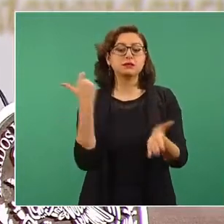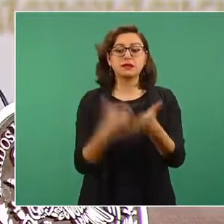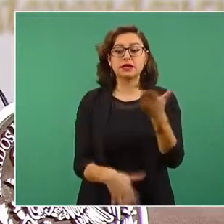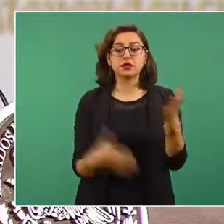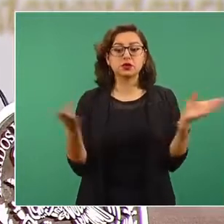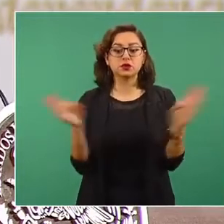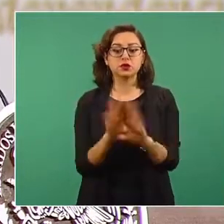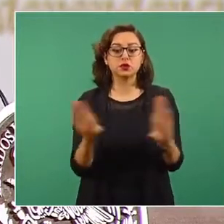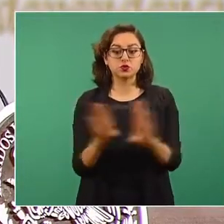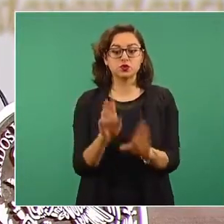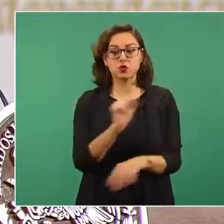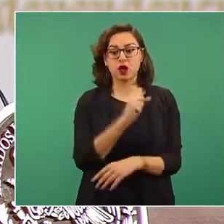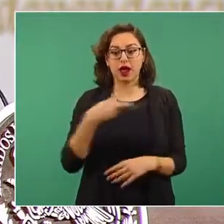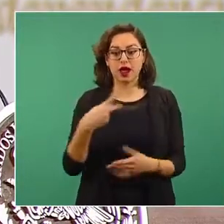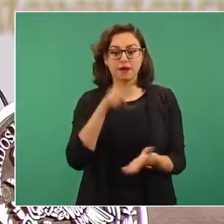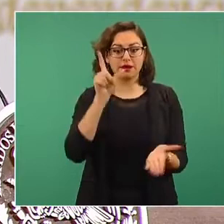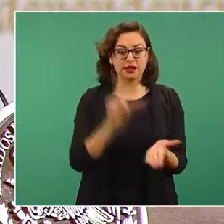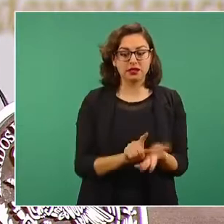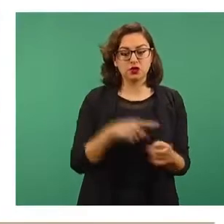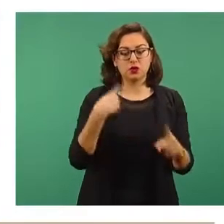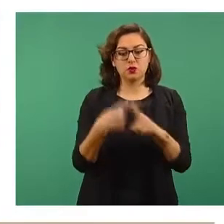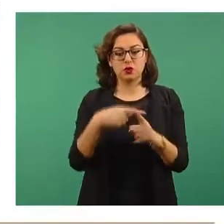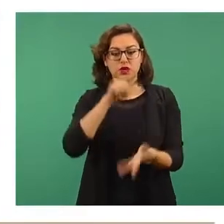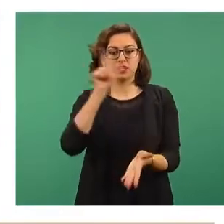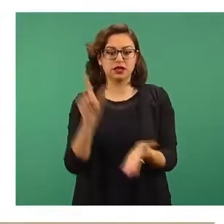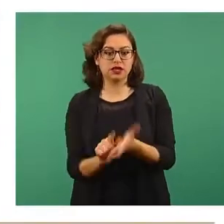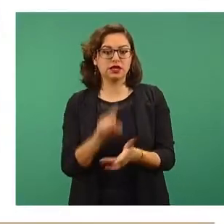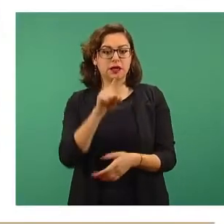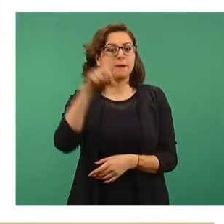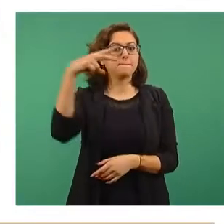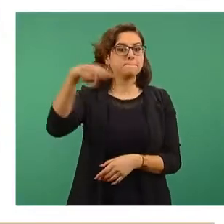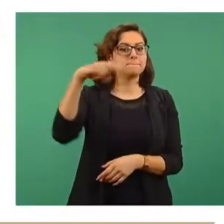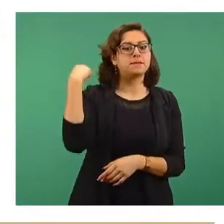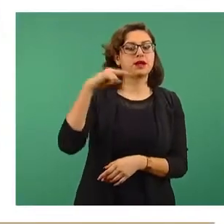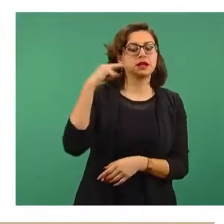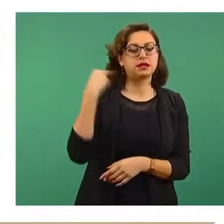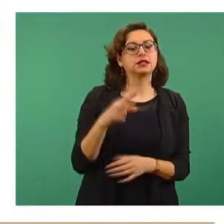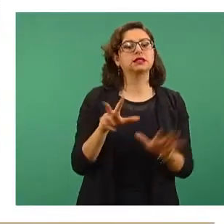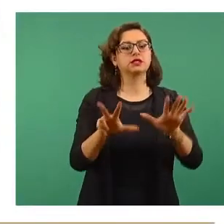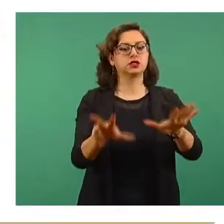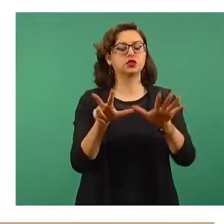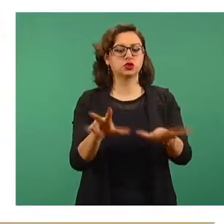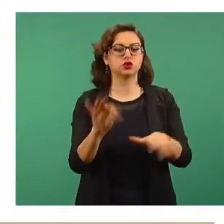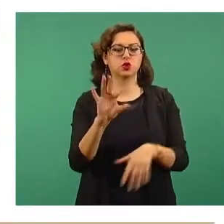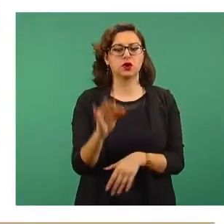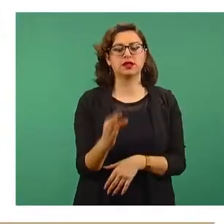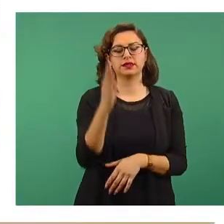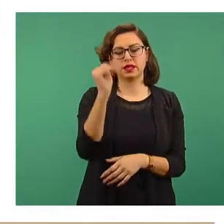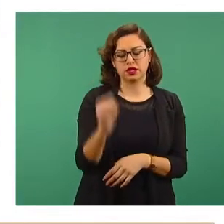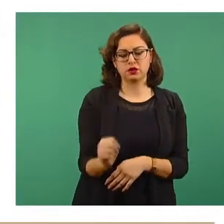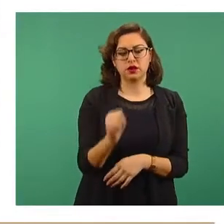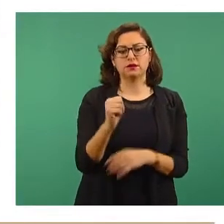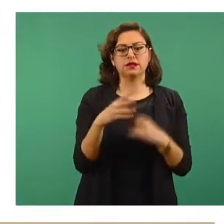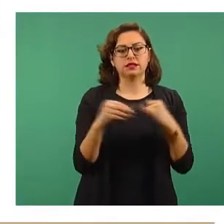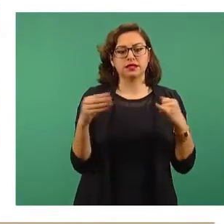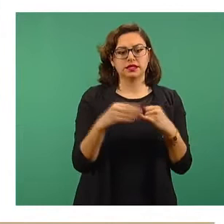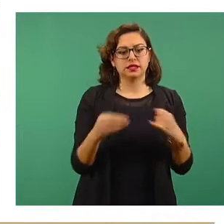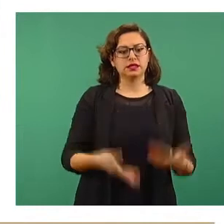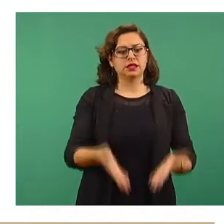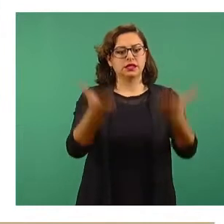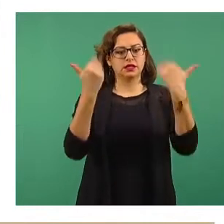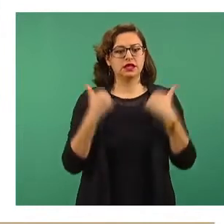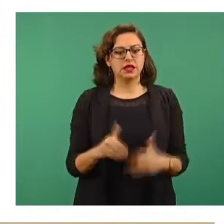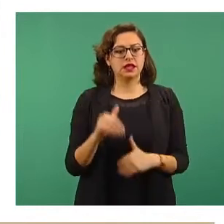de la app Litro por Litro se vendió en Medellín de Bravo, Veracruz, de franquicia Pemex, en 18 pesos con 49 centavos y en San